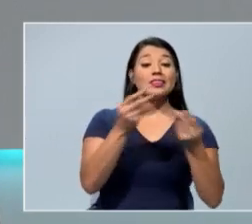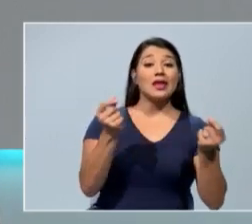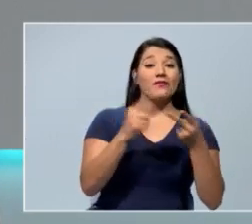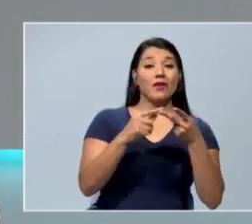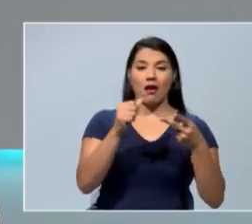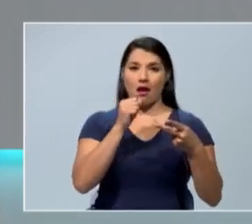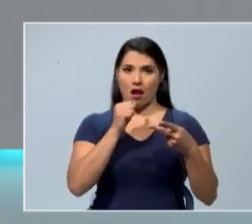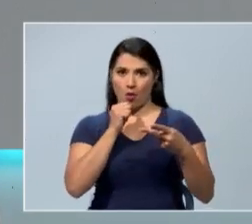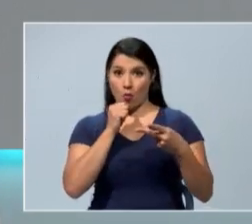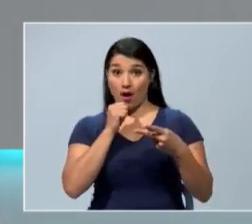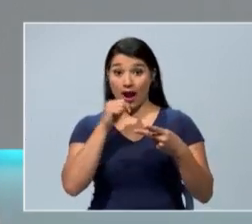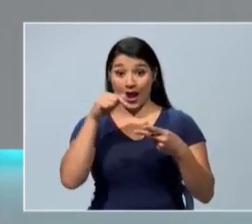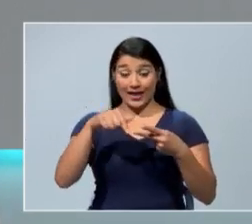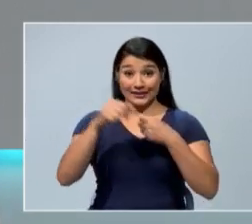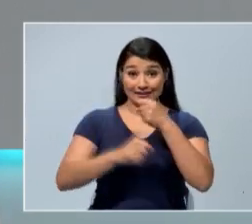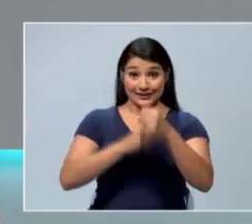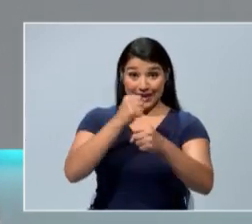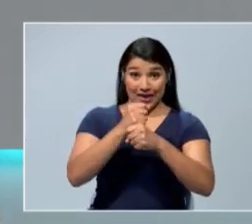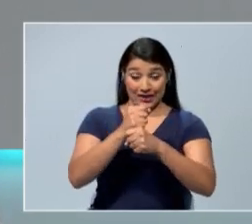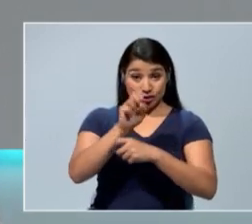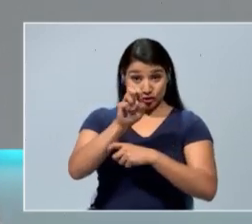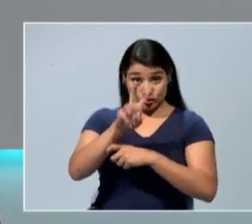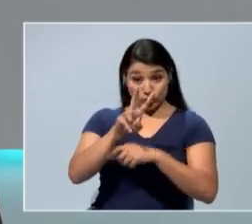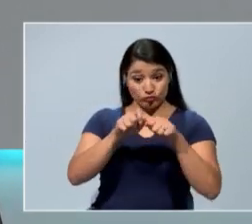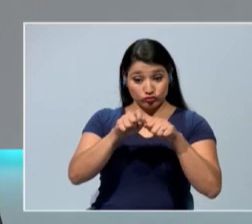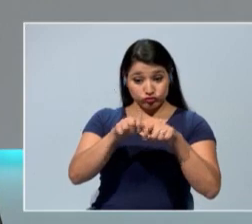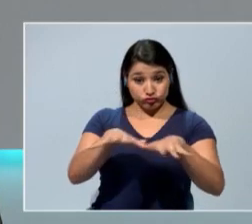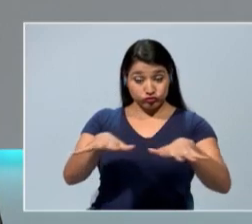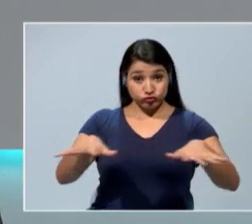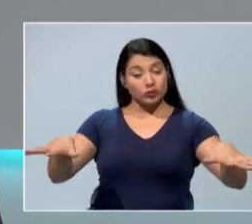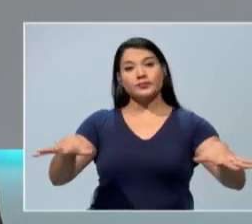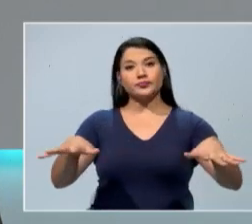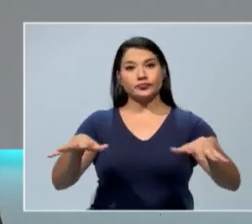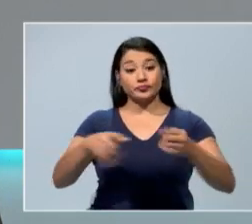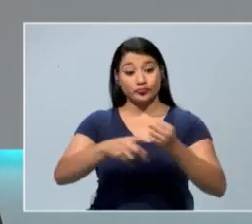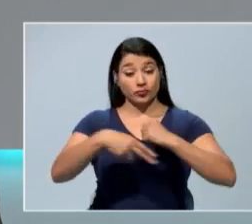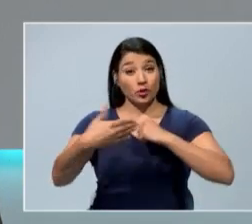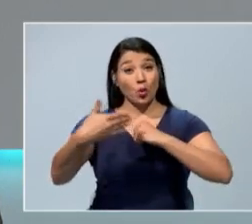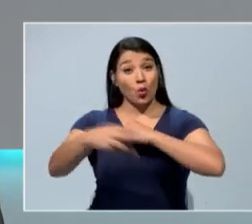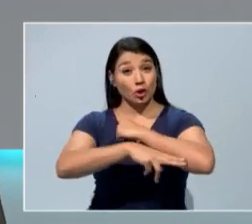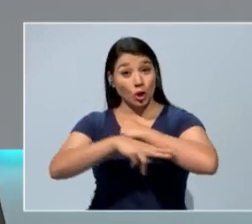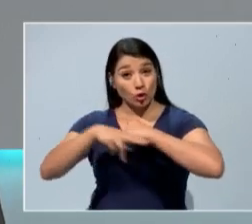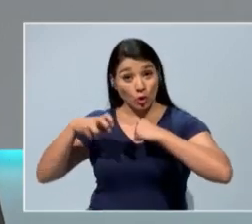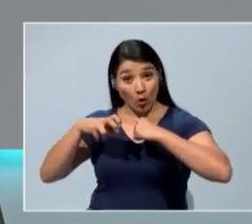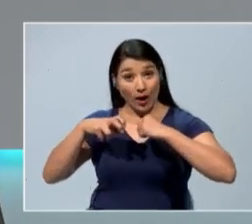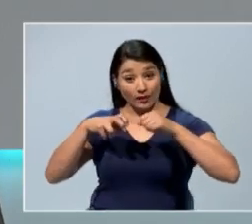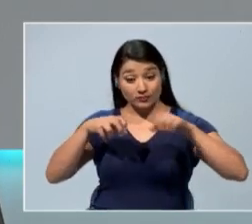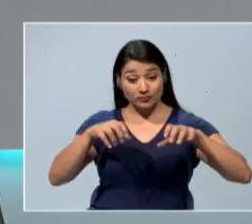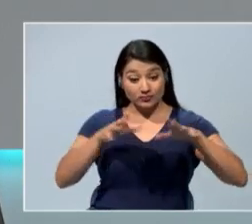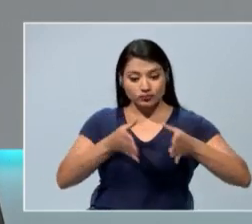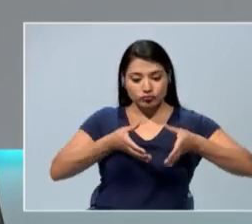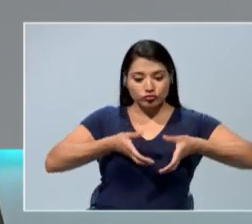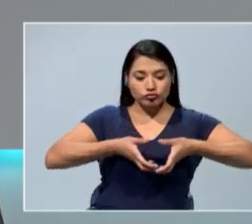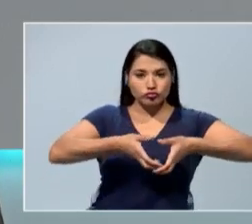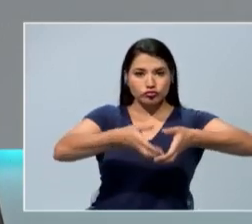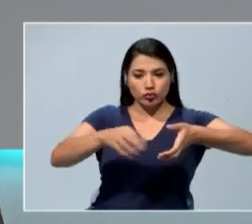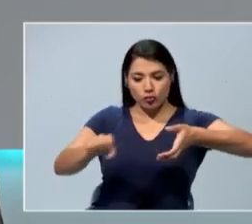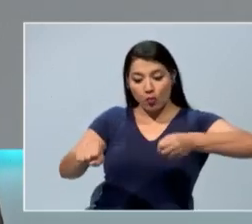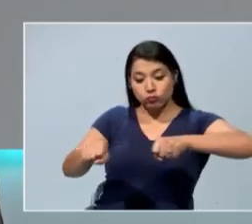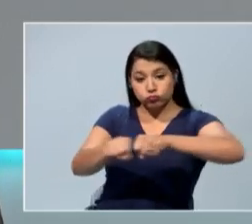12 derrames de combustible dejaron a 30.000 personas sin agua potable durante 13 días. En el sector de Siquirres, debido a